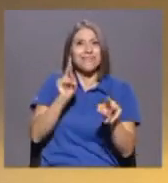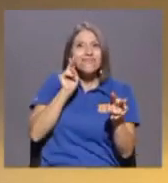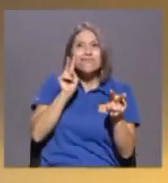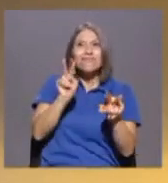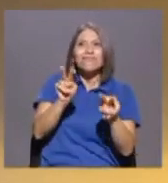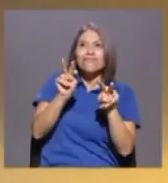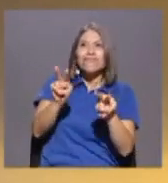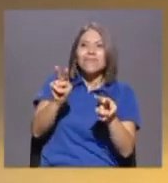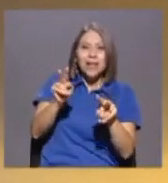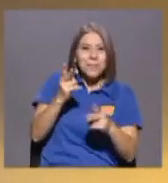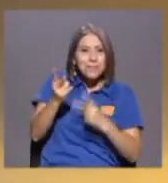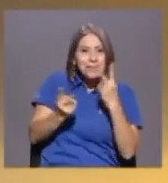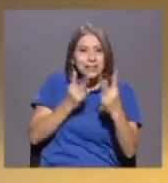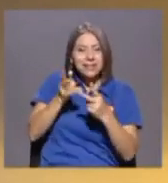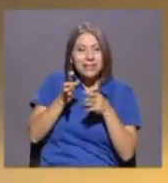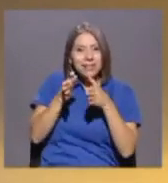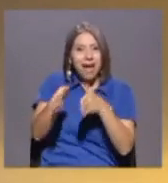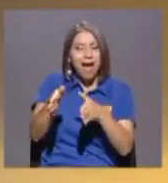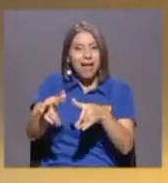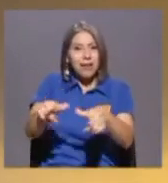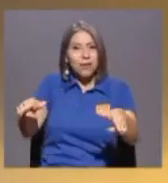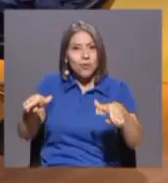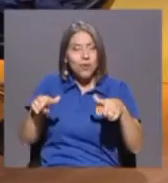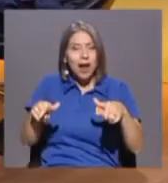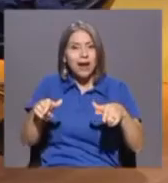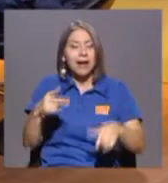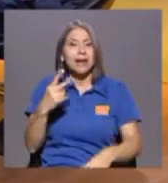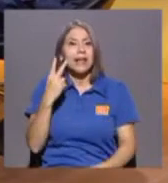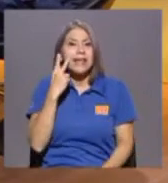y ver el sentido